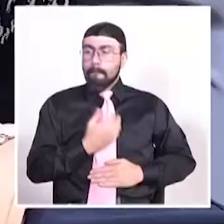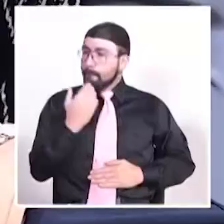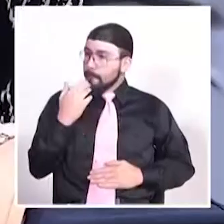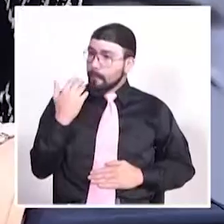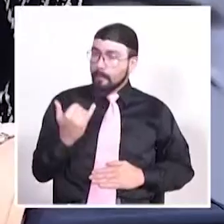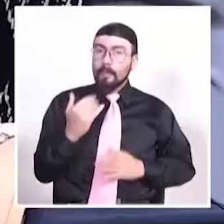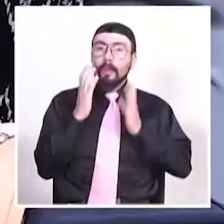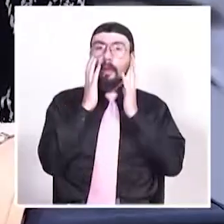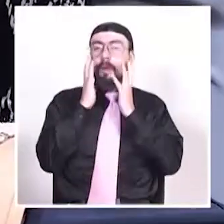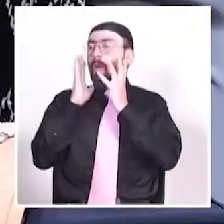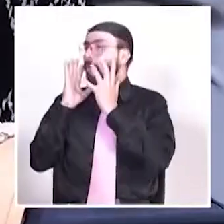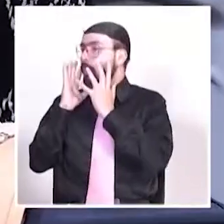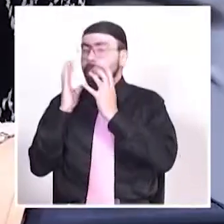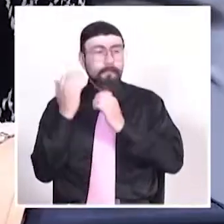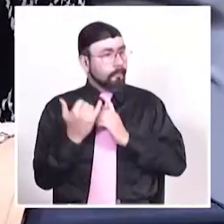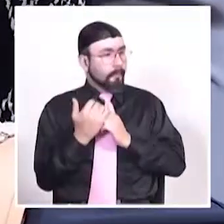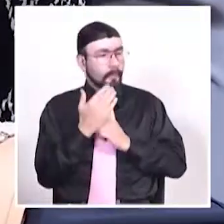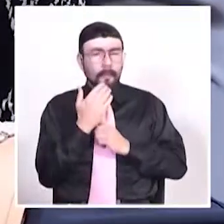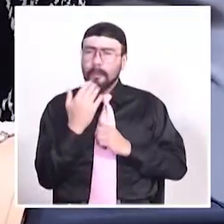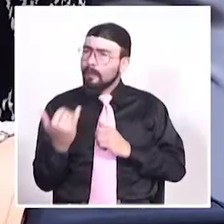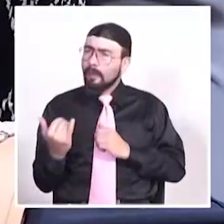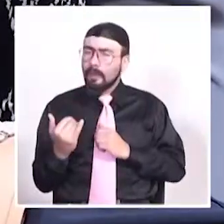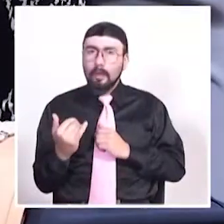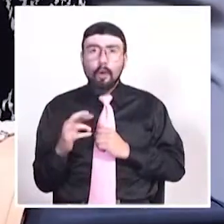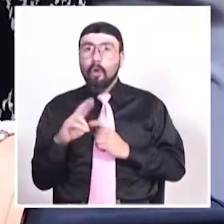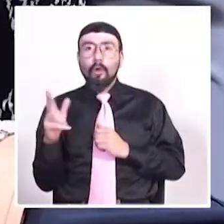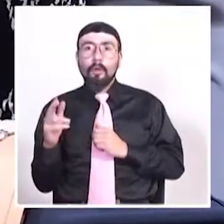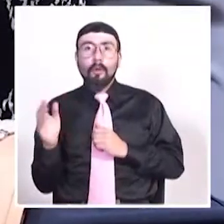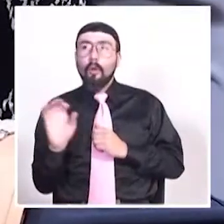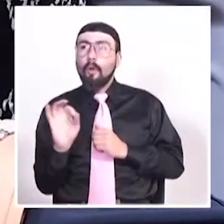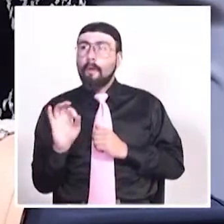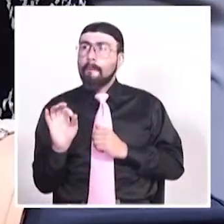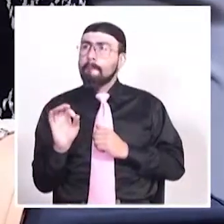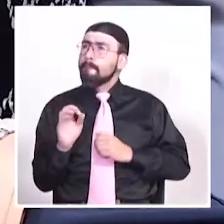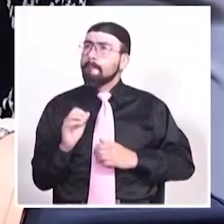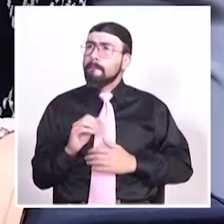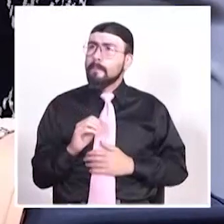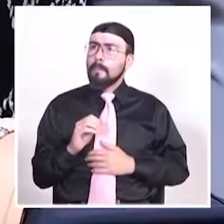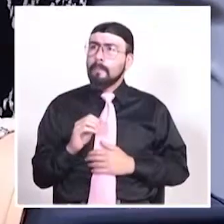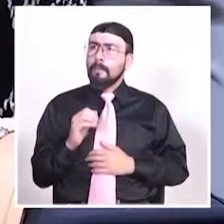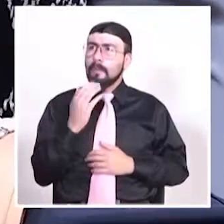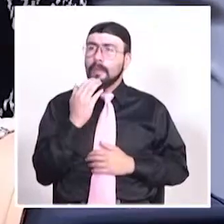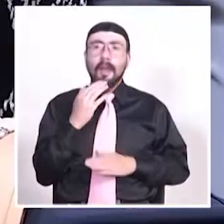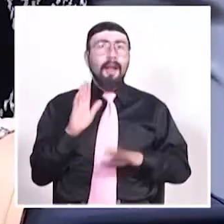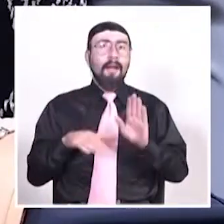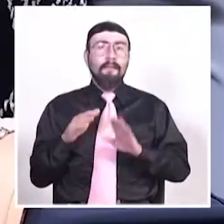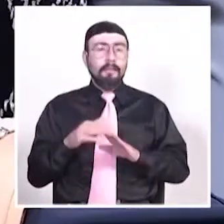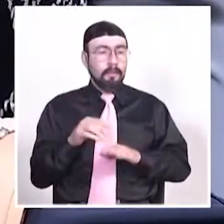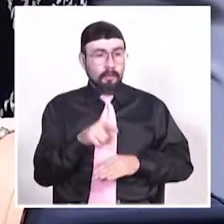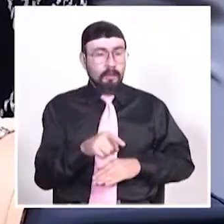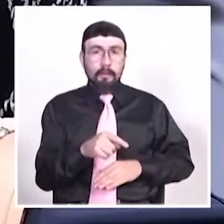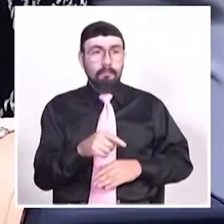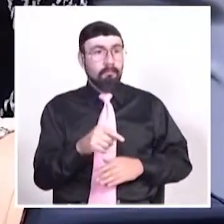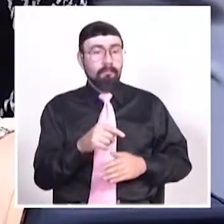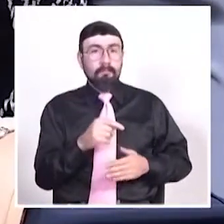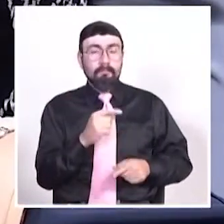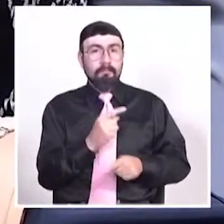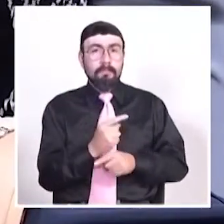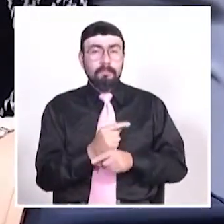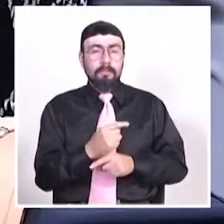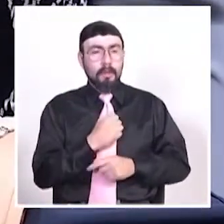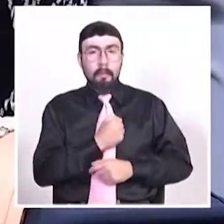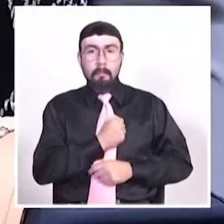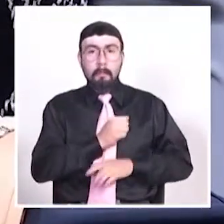atrás. Sí, el paciente ya hay alguien encargado o sencillamente, muchas veces por el paro puede ser porque haya un cuerpo